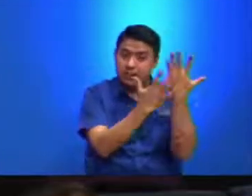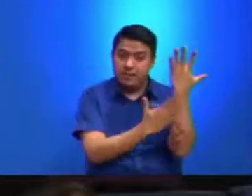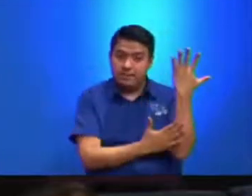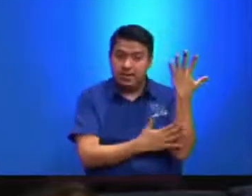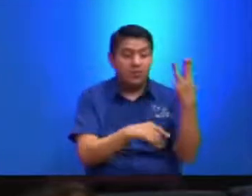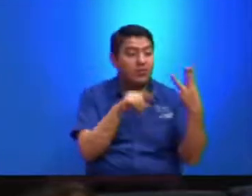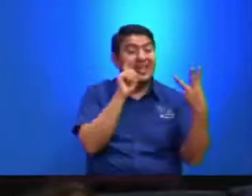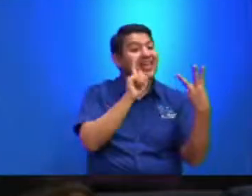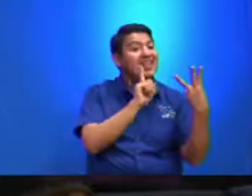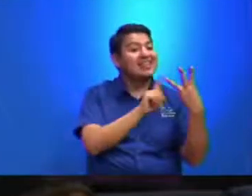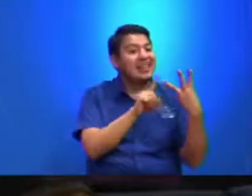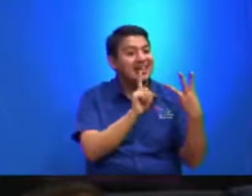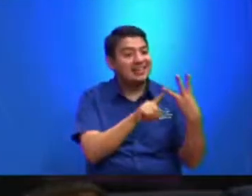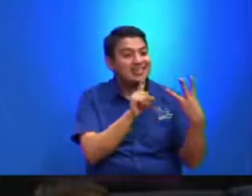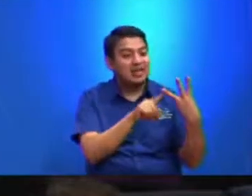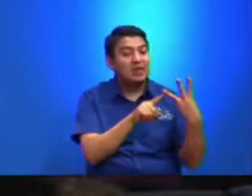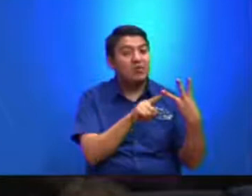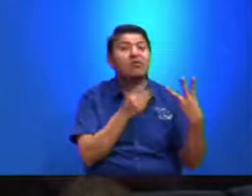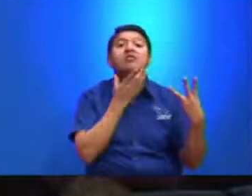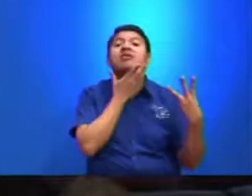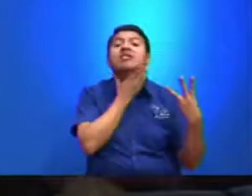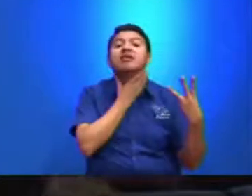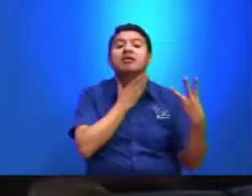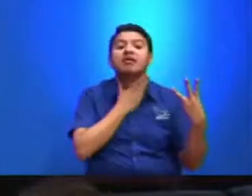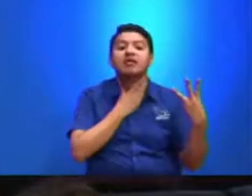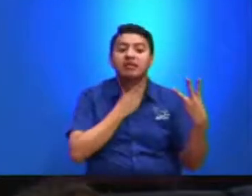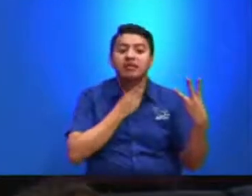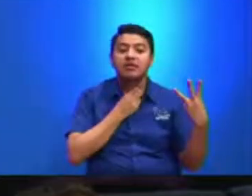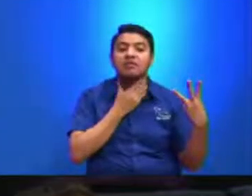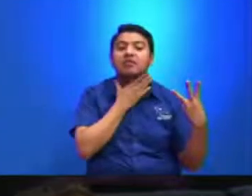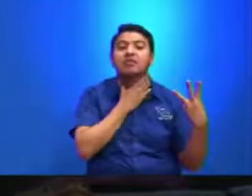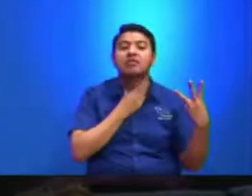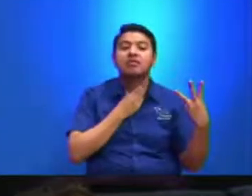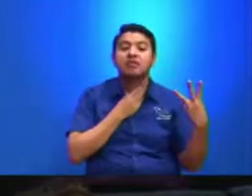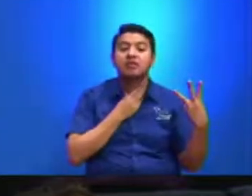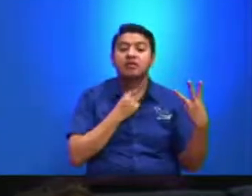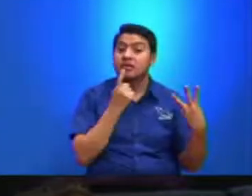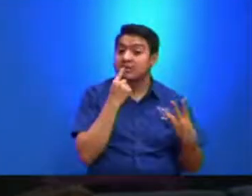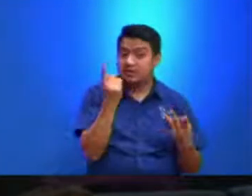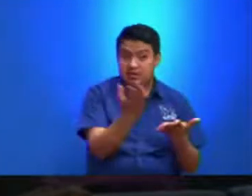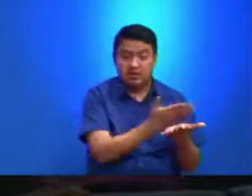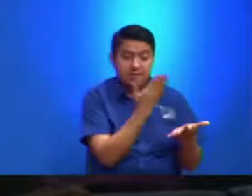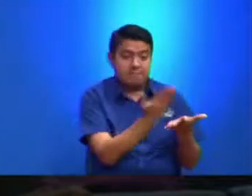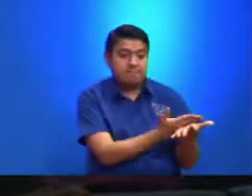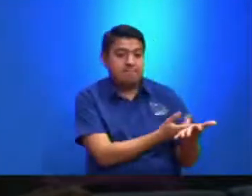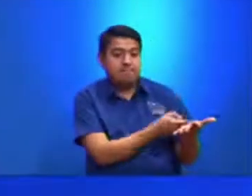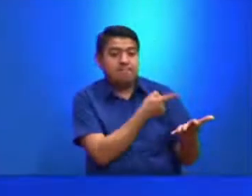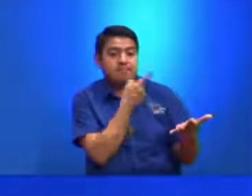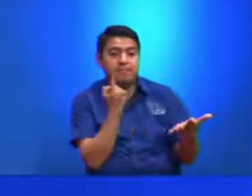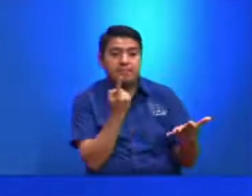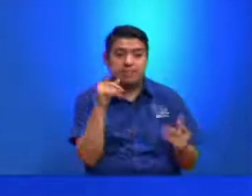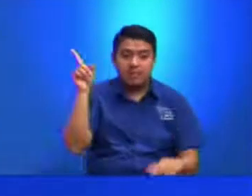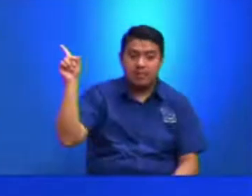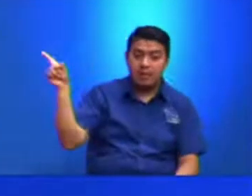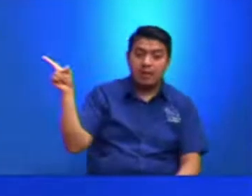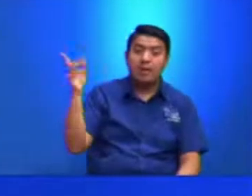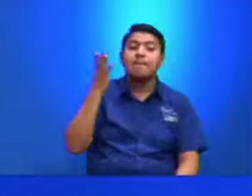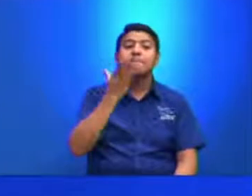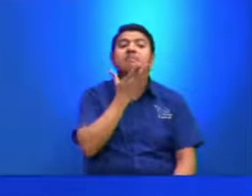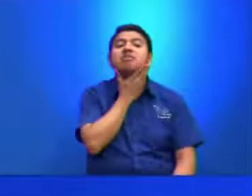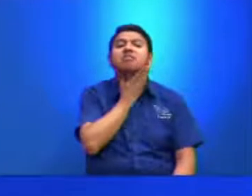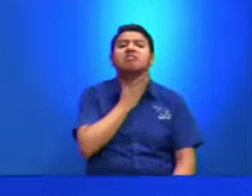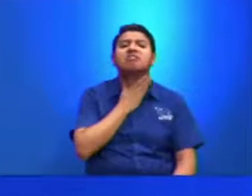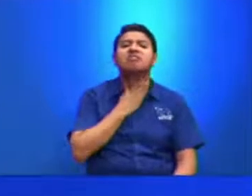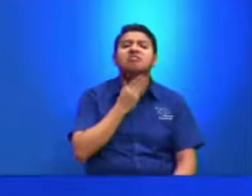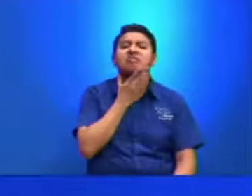¡Ala! Mire cómo dice: mi garganta se ha secado como una teja,